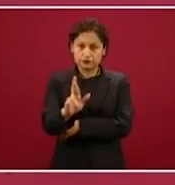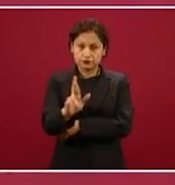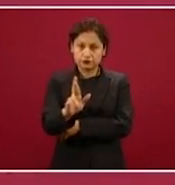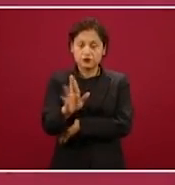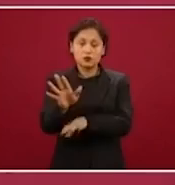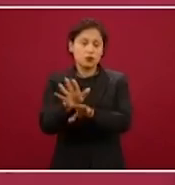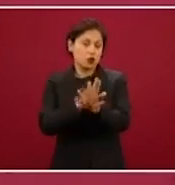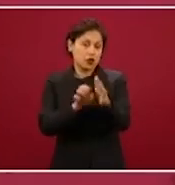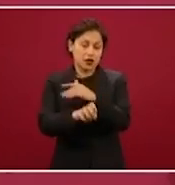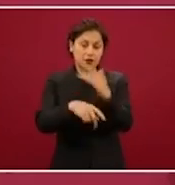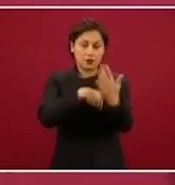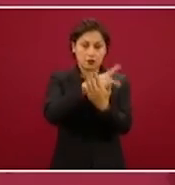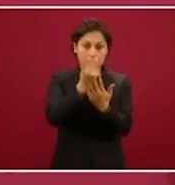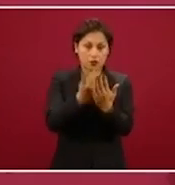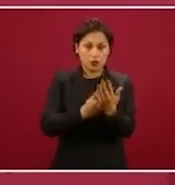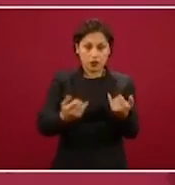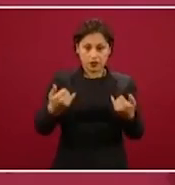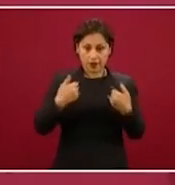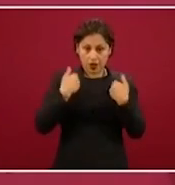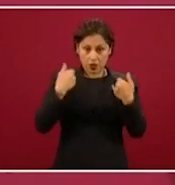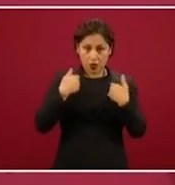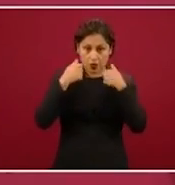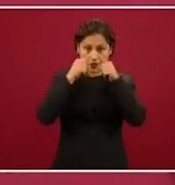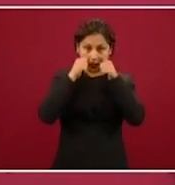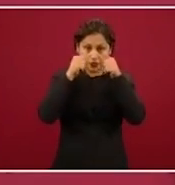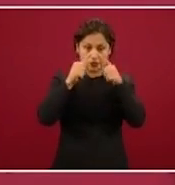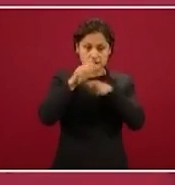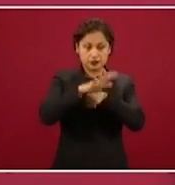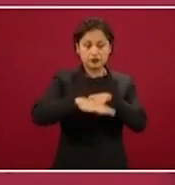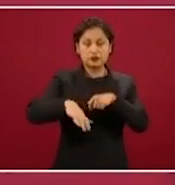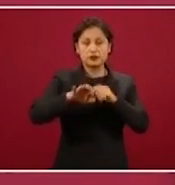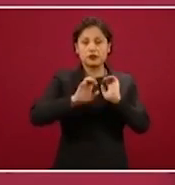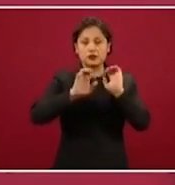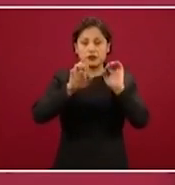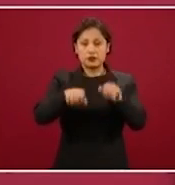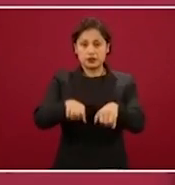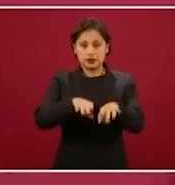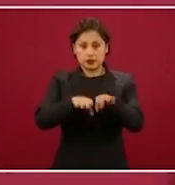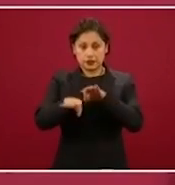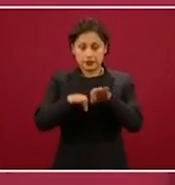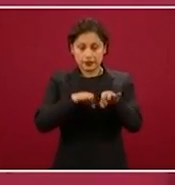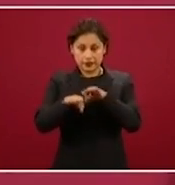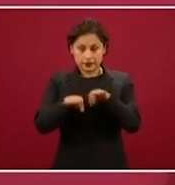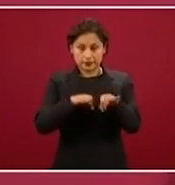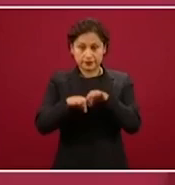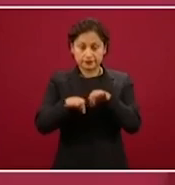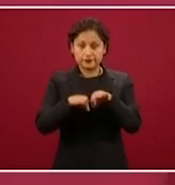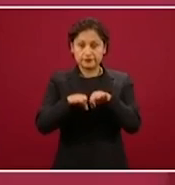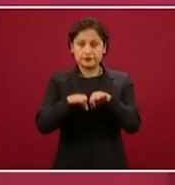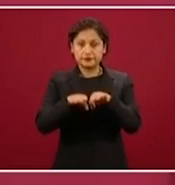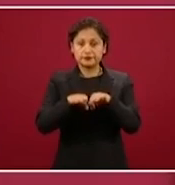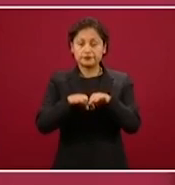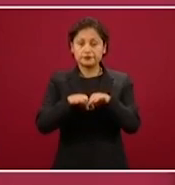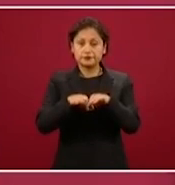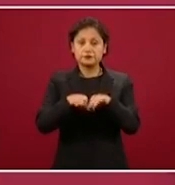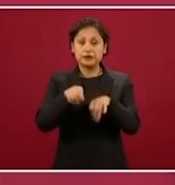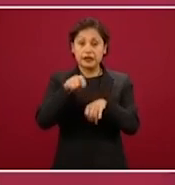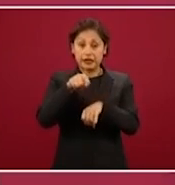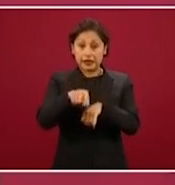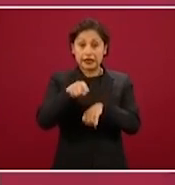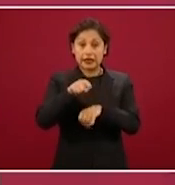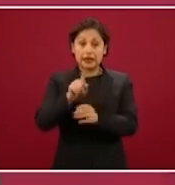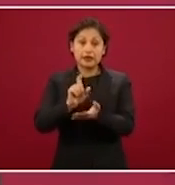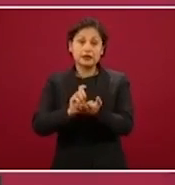está dándole trabajo con salario mínimo